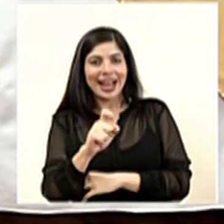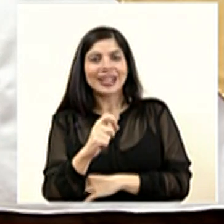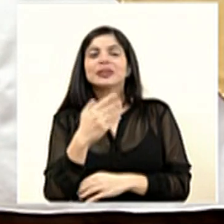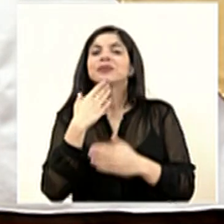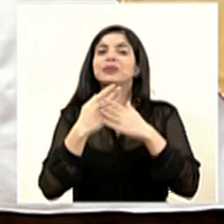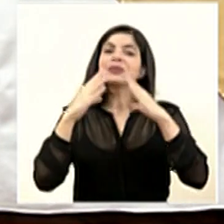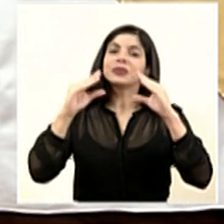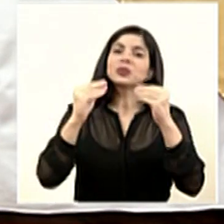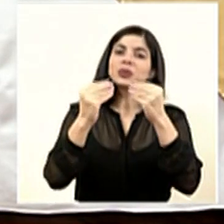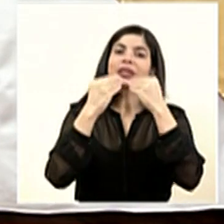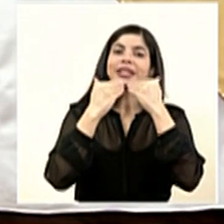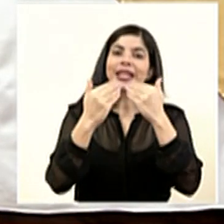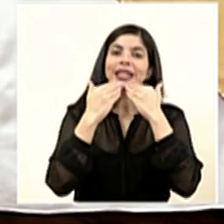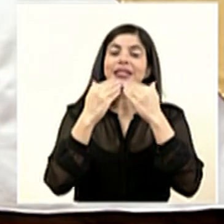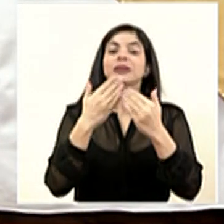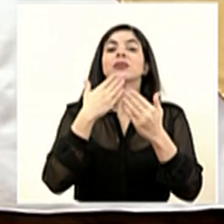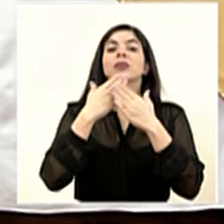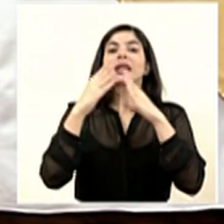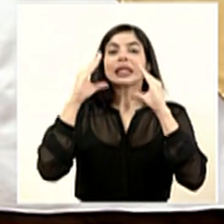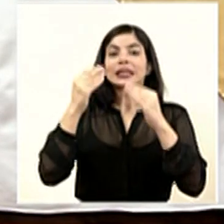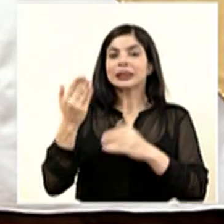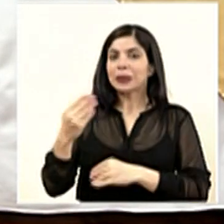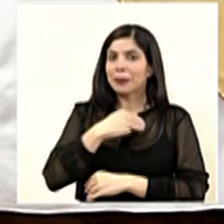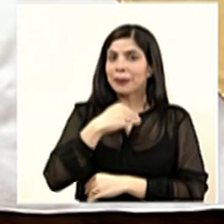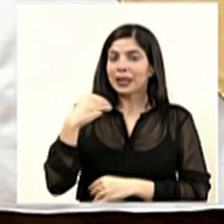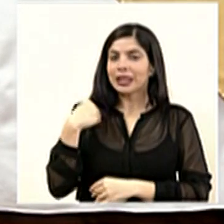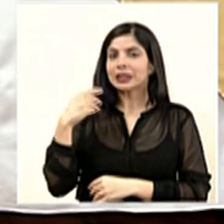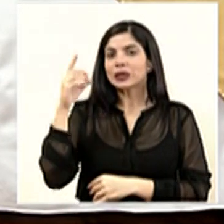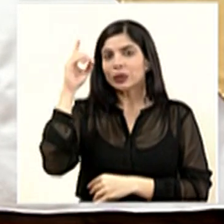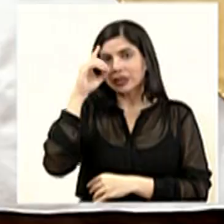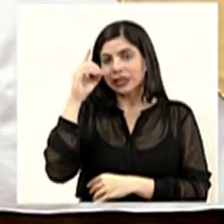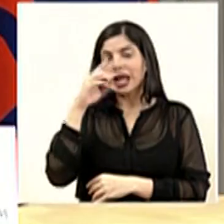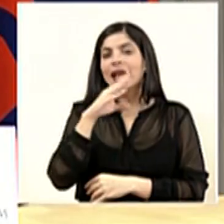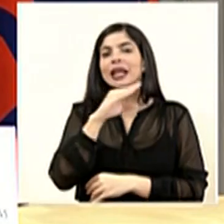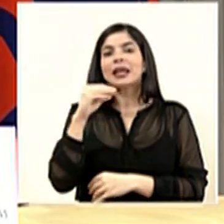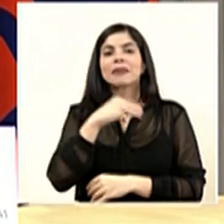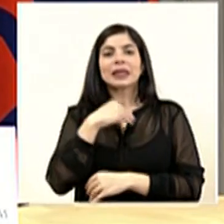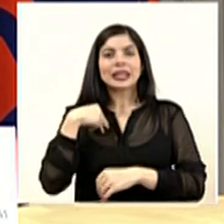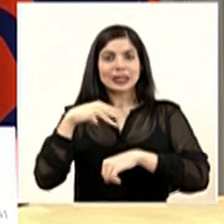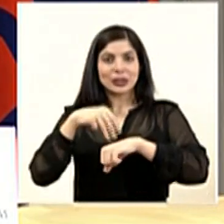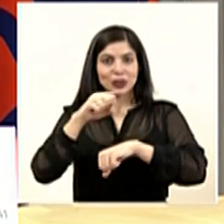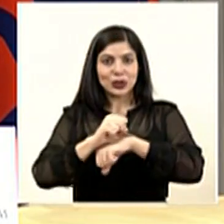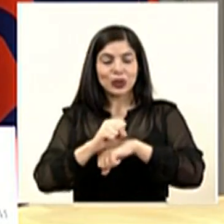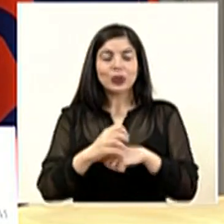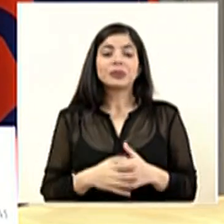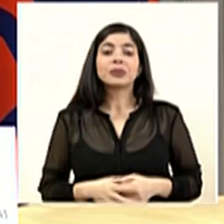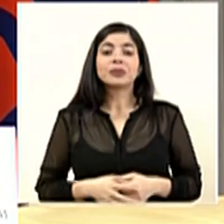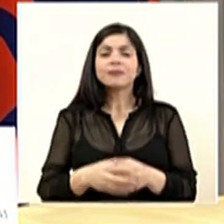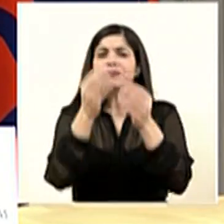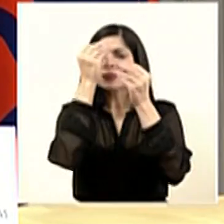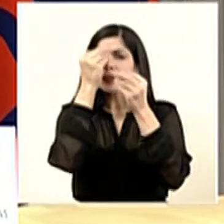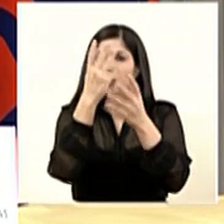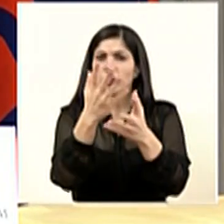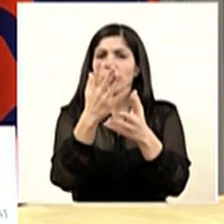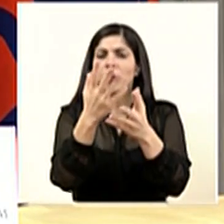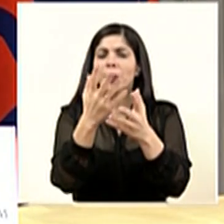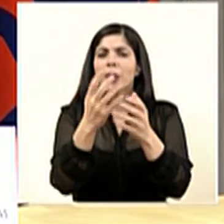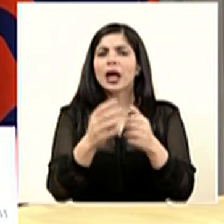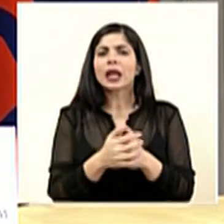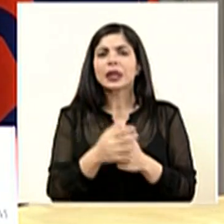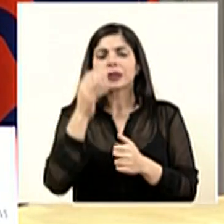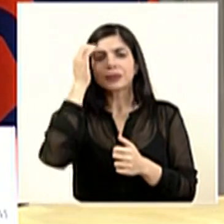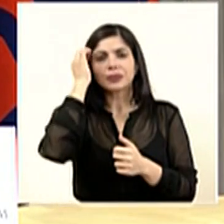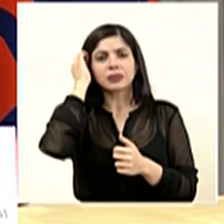tardes, muchísimas gracias. Buenas tardes, señor ministro Salas, señor ministro Soto. Para informar, vamos